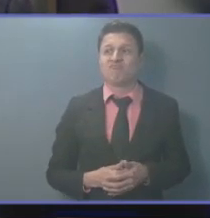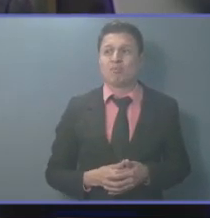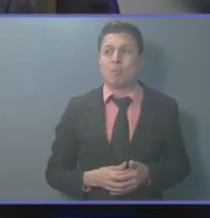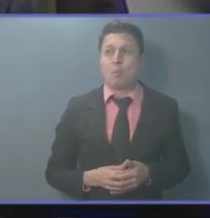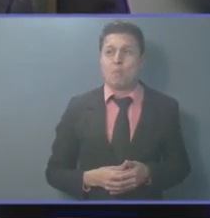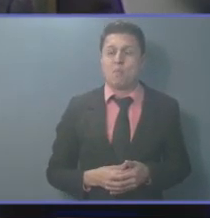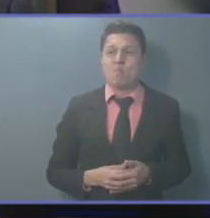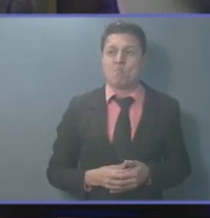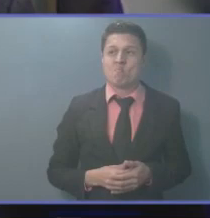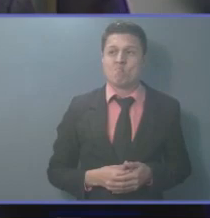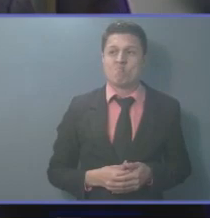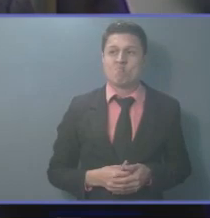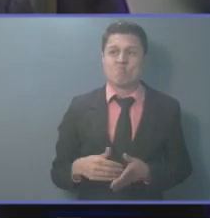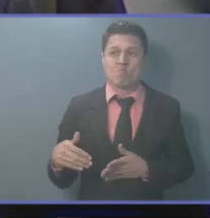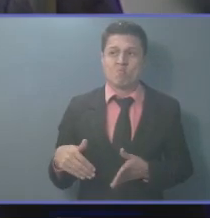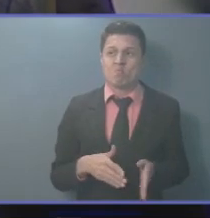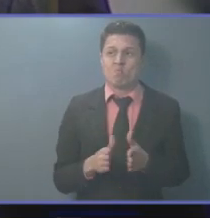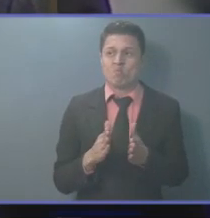carreteras